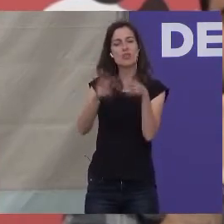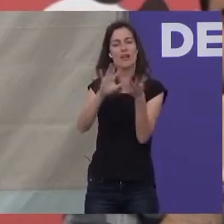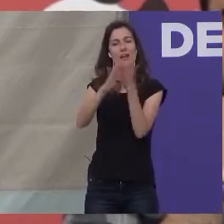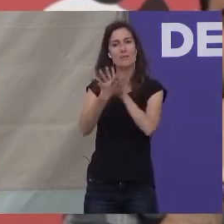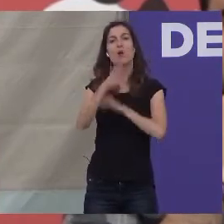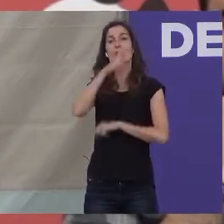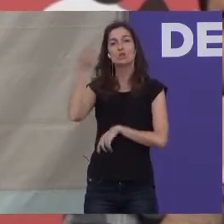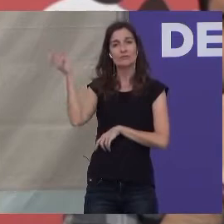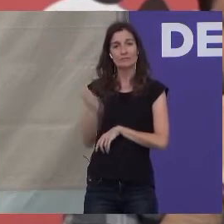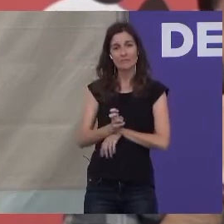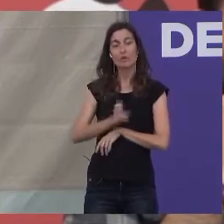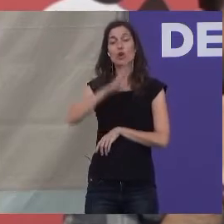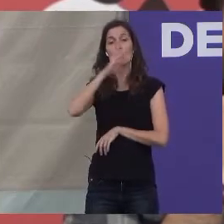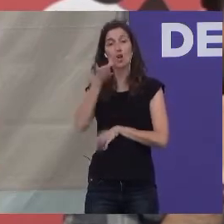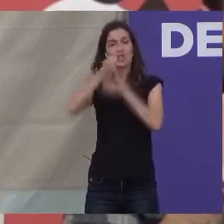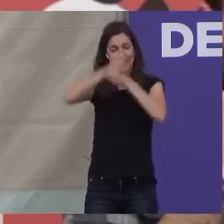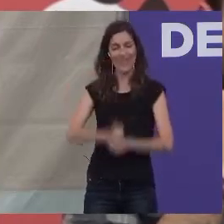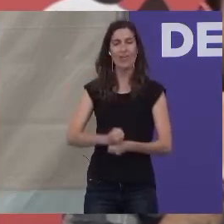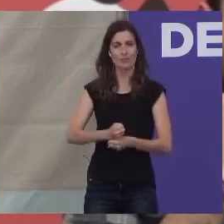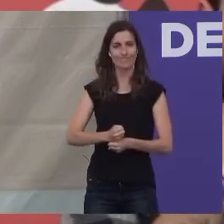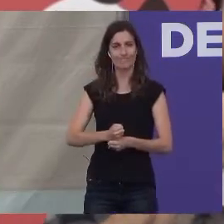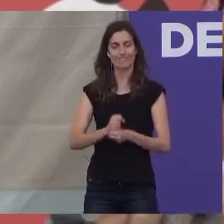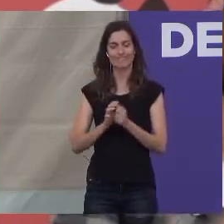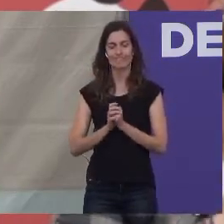eso vinimos y por eso nos hemos quedado.